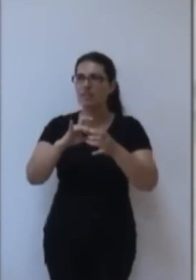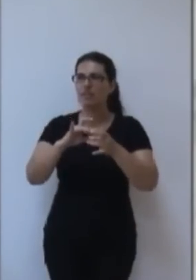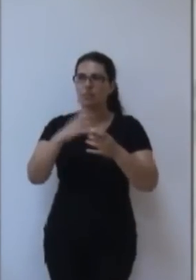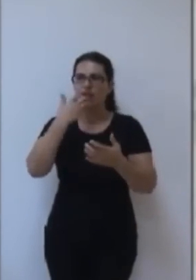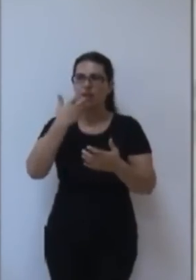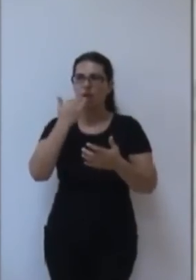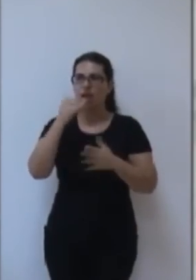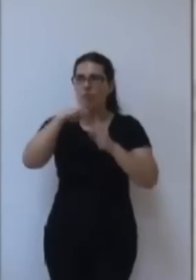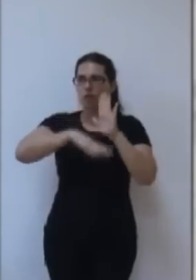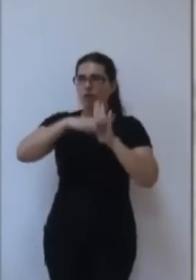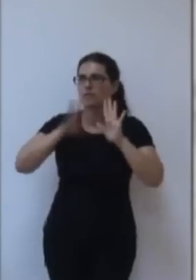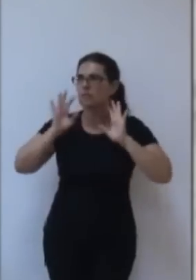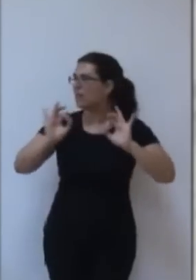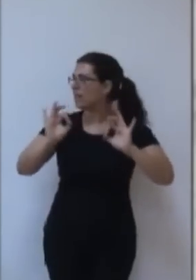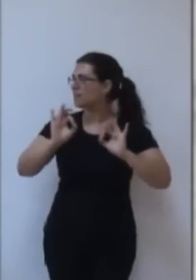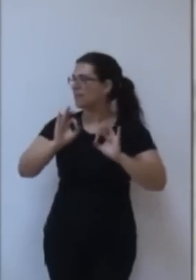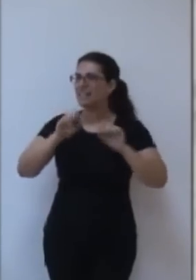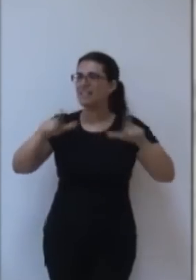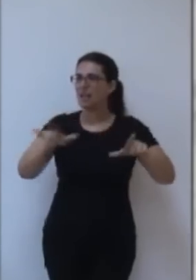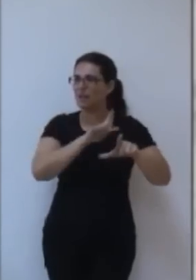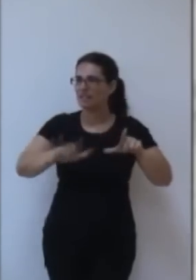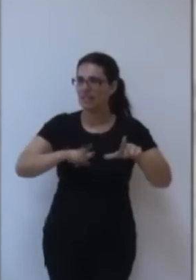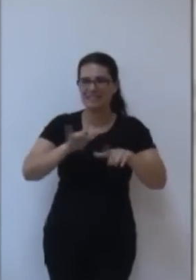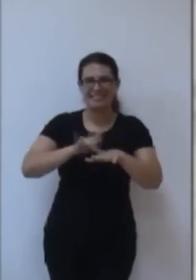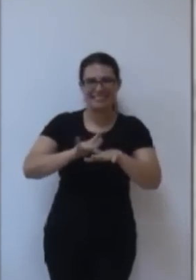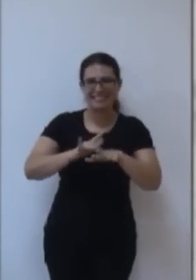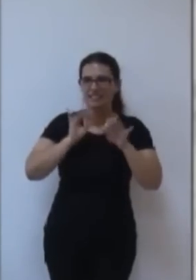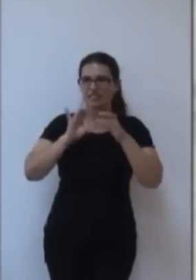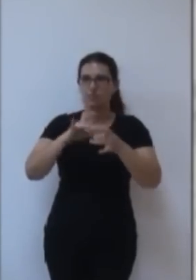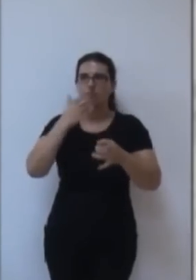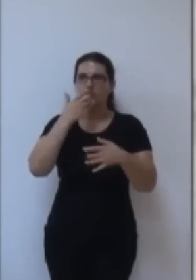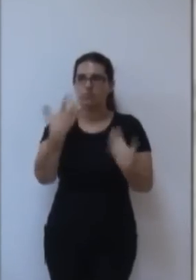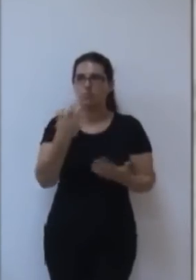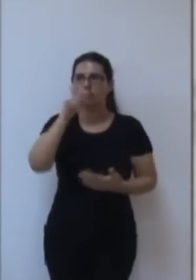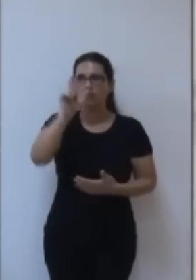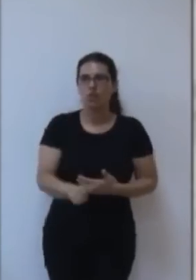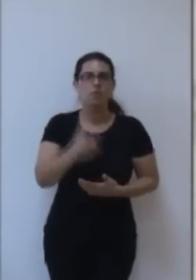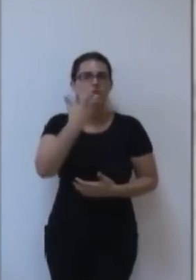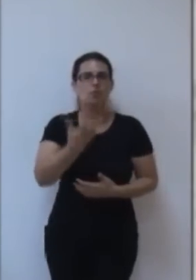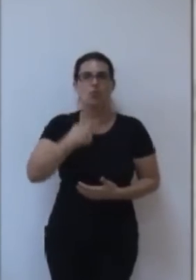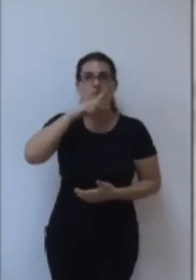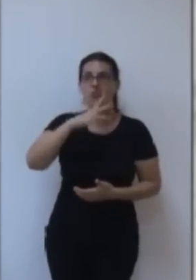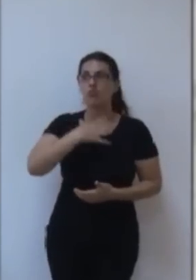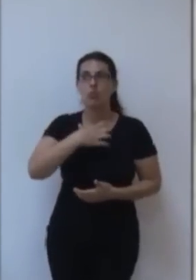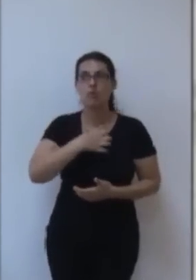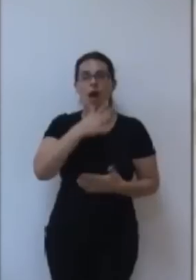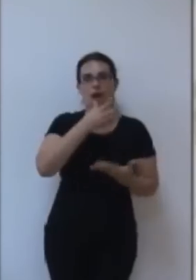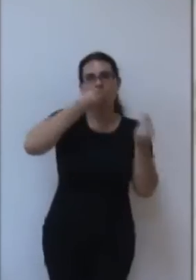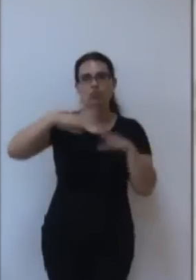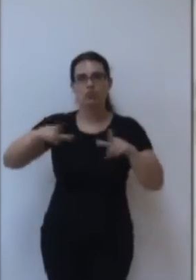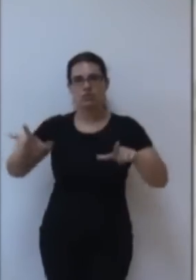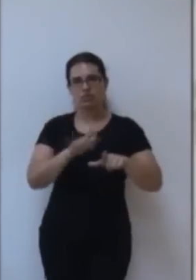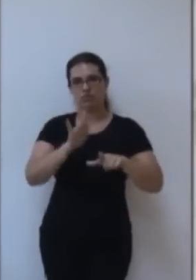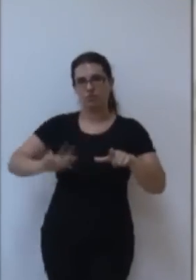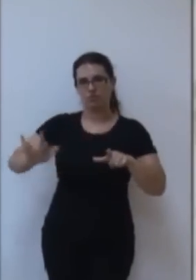tabletas digitales y smartphones cuya función es la de un comunicador, la de que alguien que no tiene habla se pueda comunicar a través de